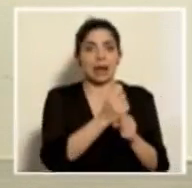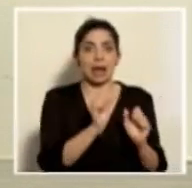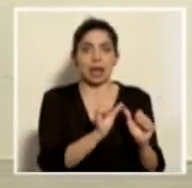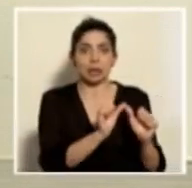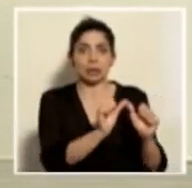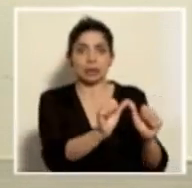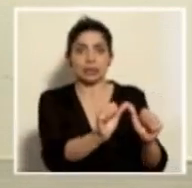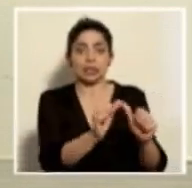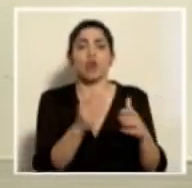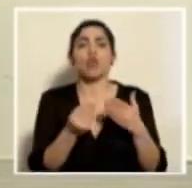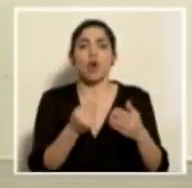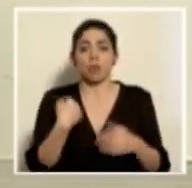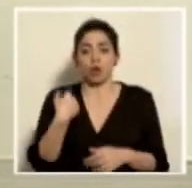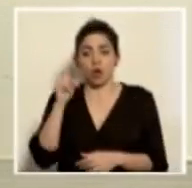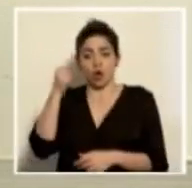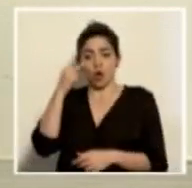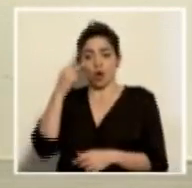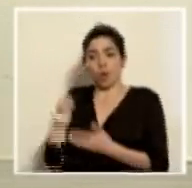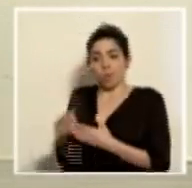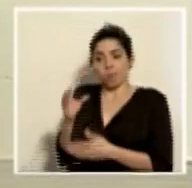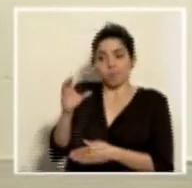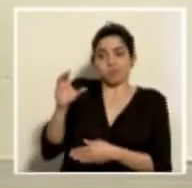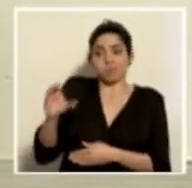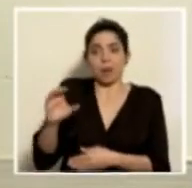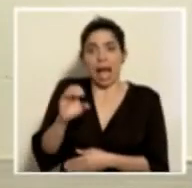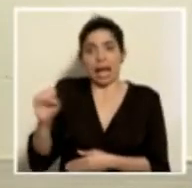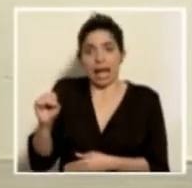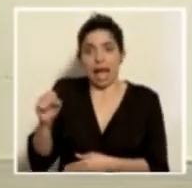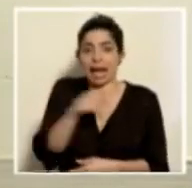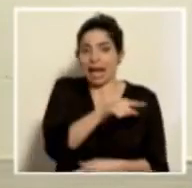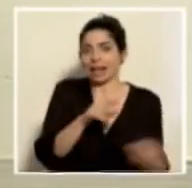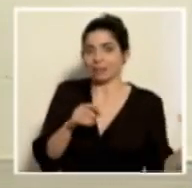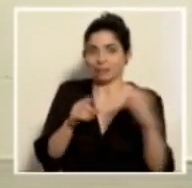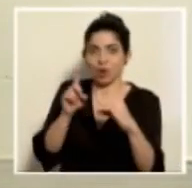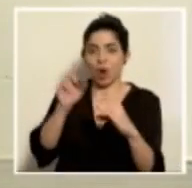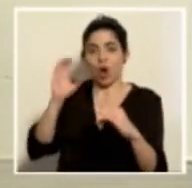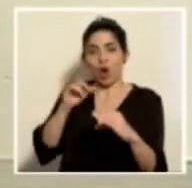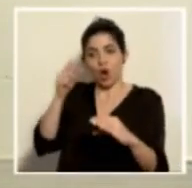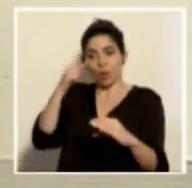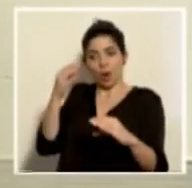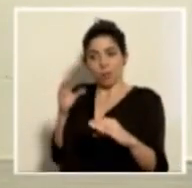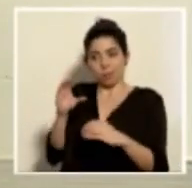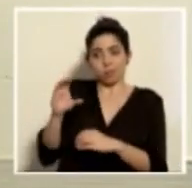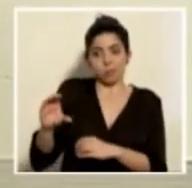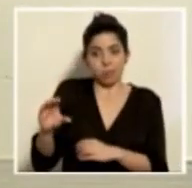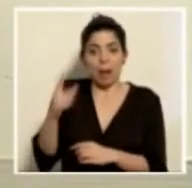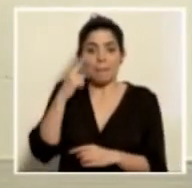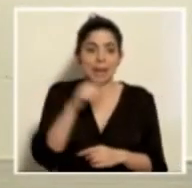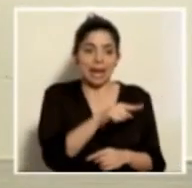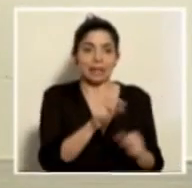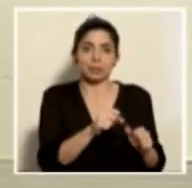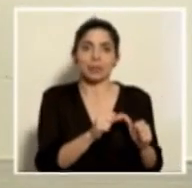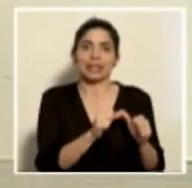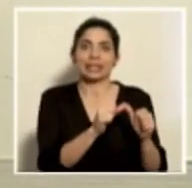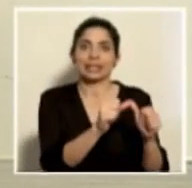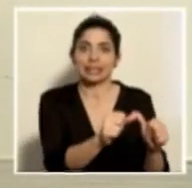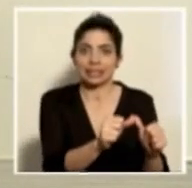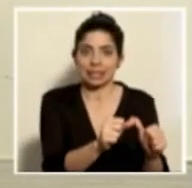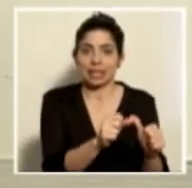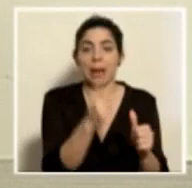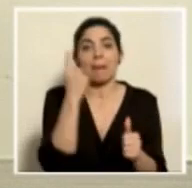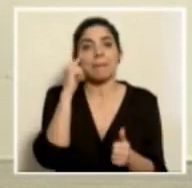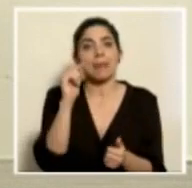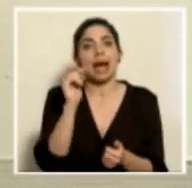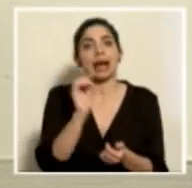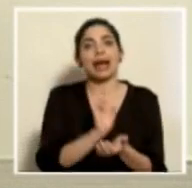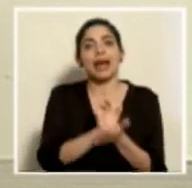girando fondos a la Caja para poder hacerlo. Y eso ha logrado contener el impacto en la caída de